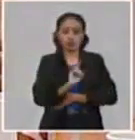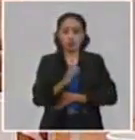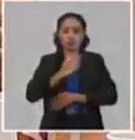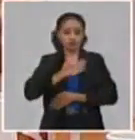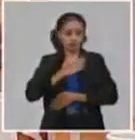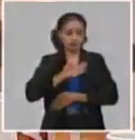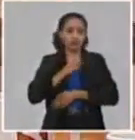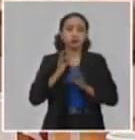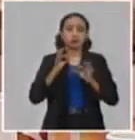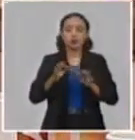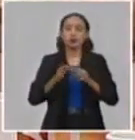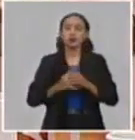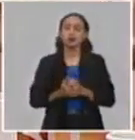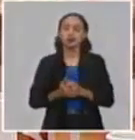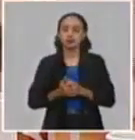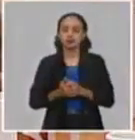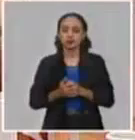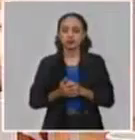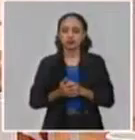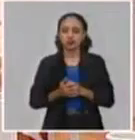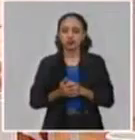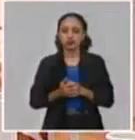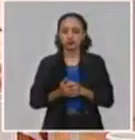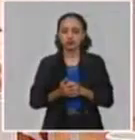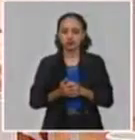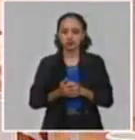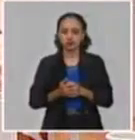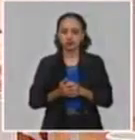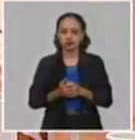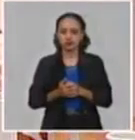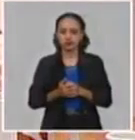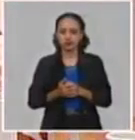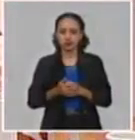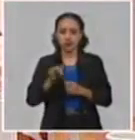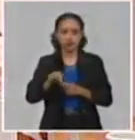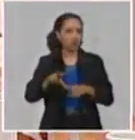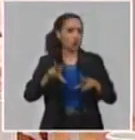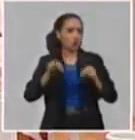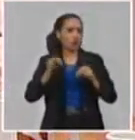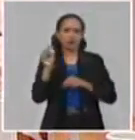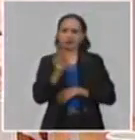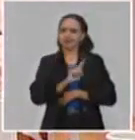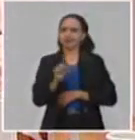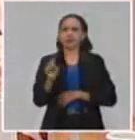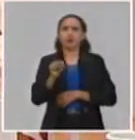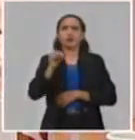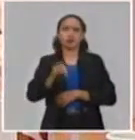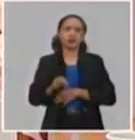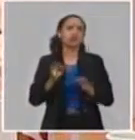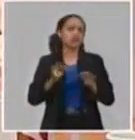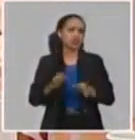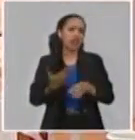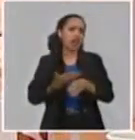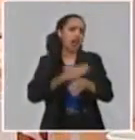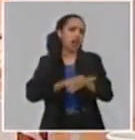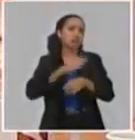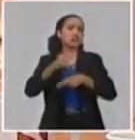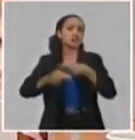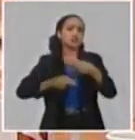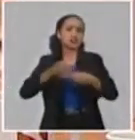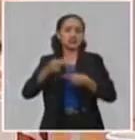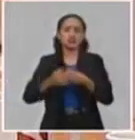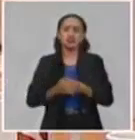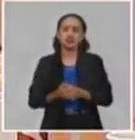general, la descentralización de estas actividades no es algo nuevo. Yo creo que es algo